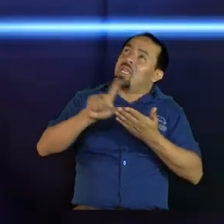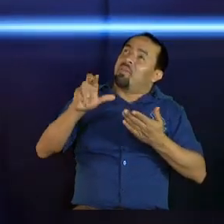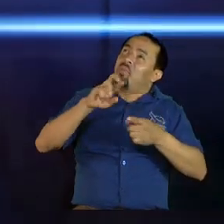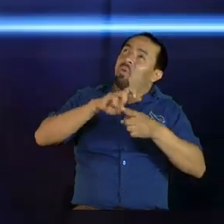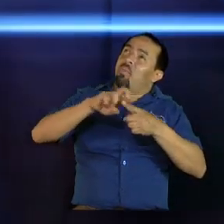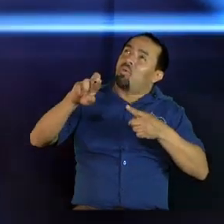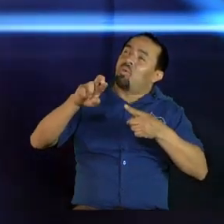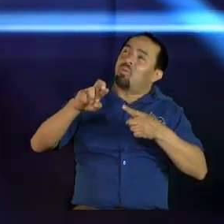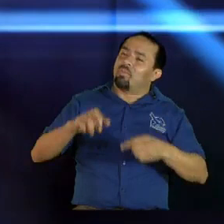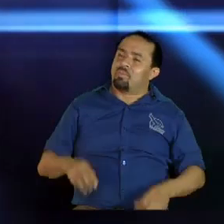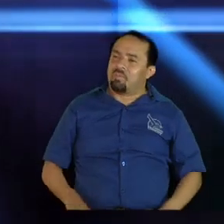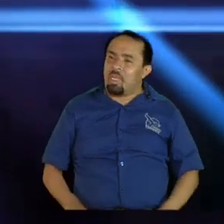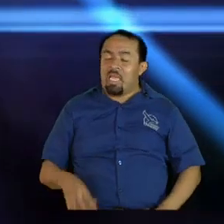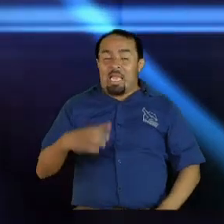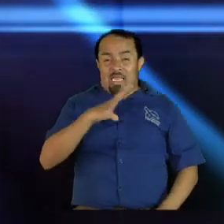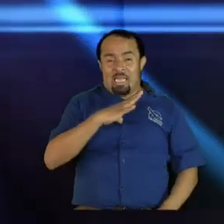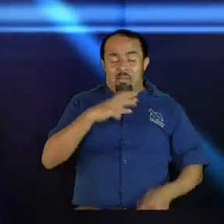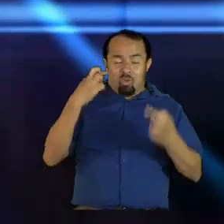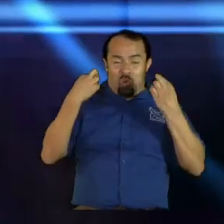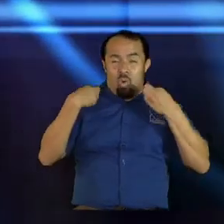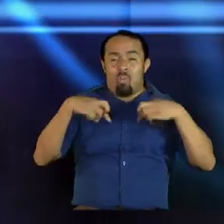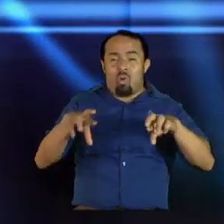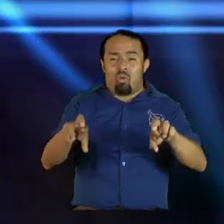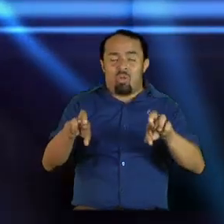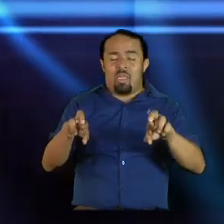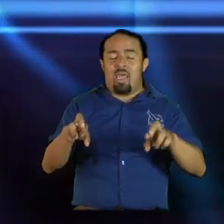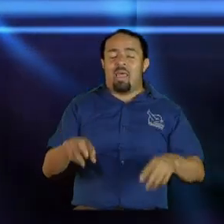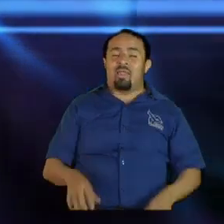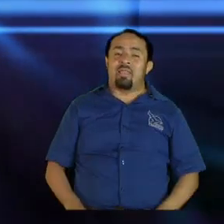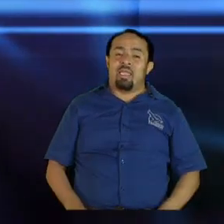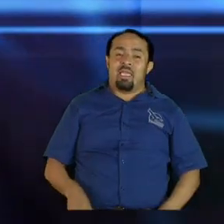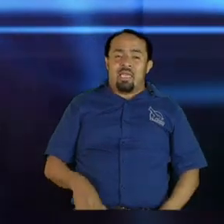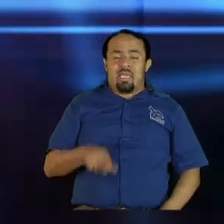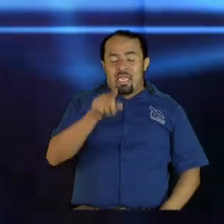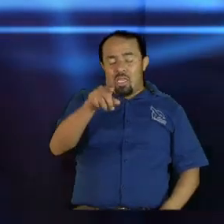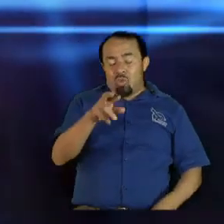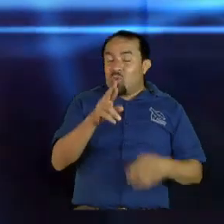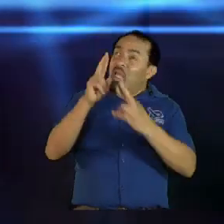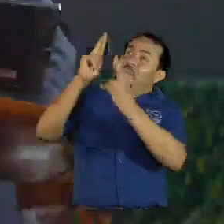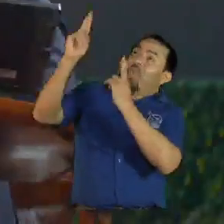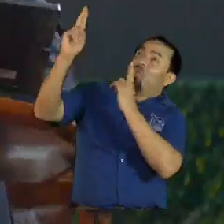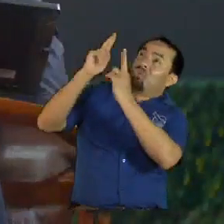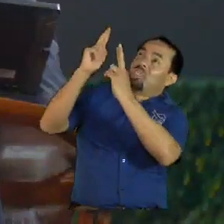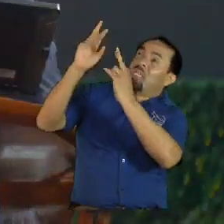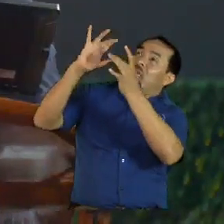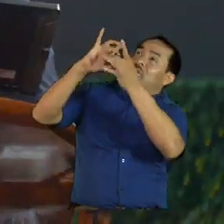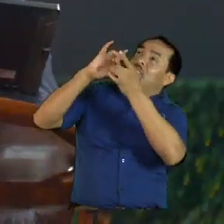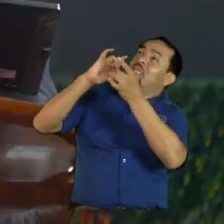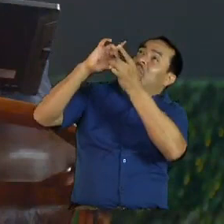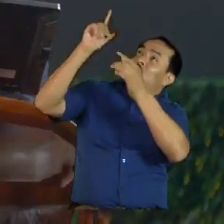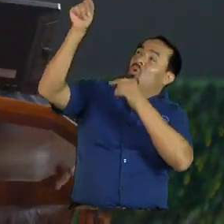Hay oportunidad, hermano amado. Hay oportunidad de que te reconcilies con Dios.